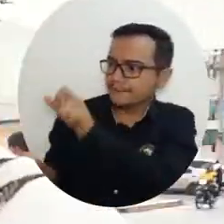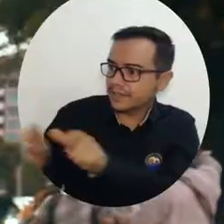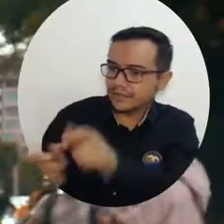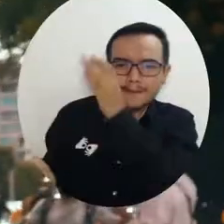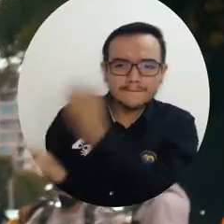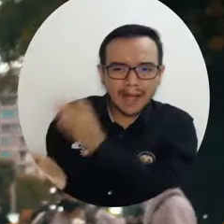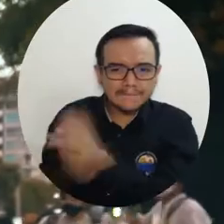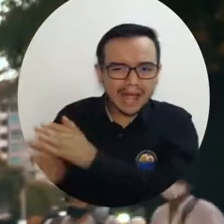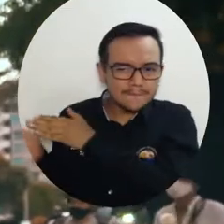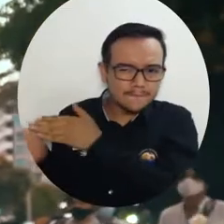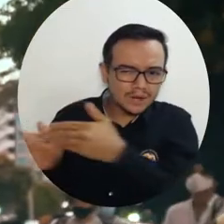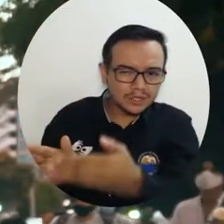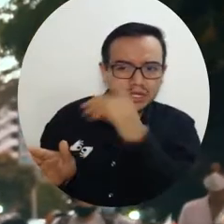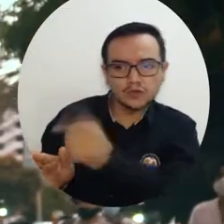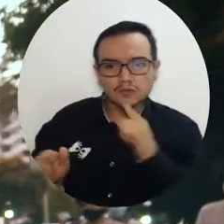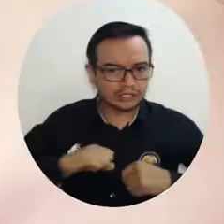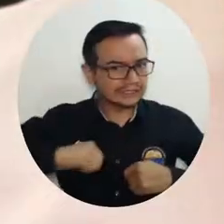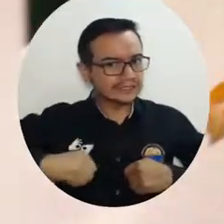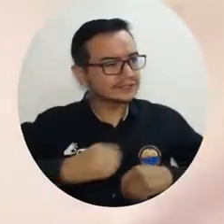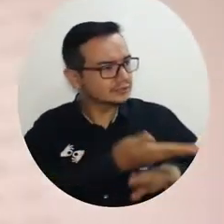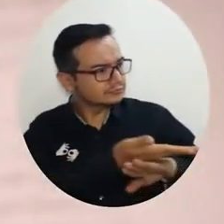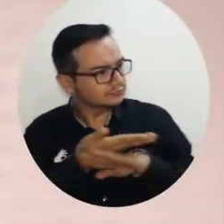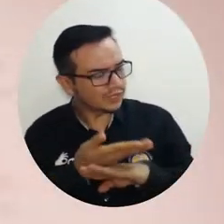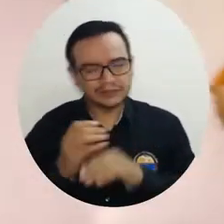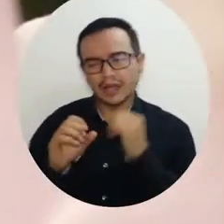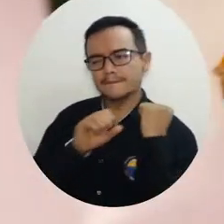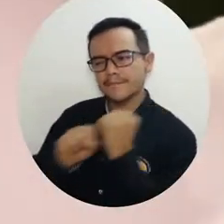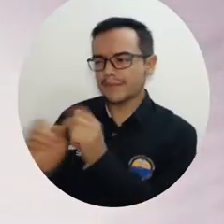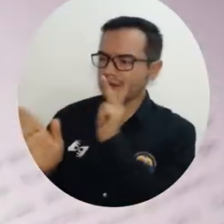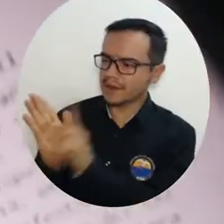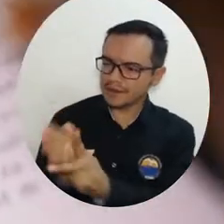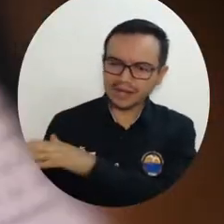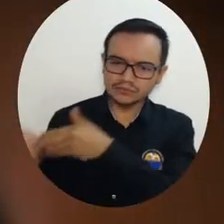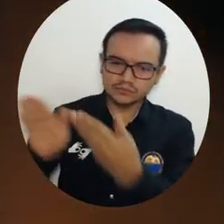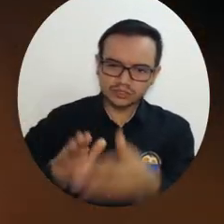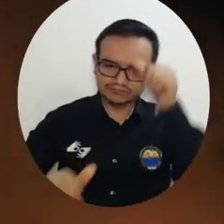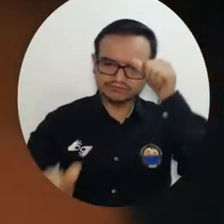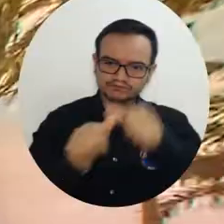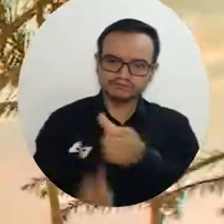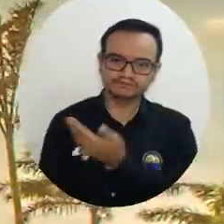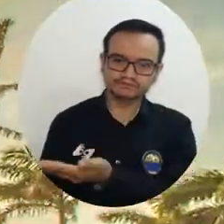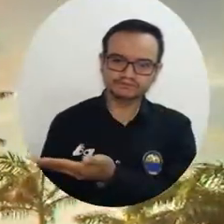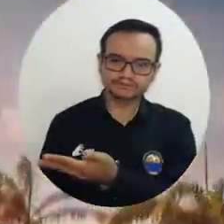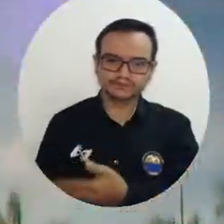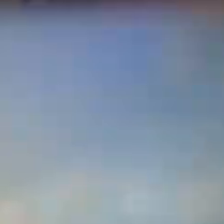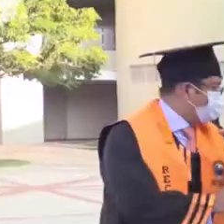vida mientras protestaban para exigir sus derechos durante las jornadas de marchas del paro nacional.